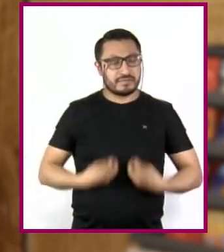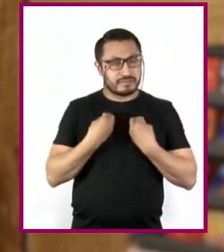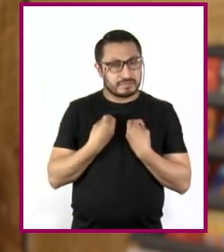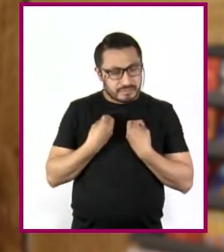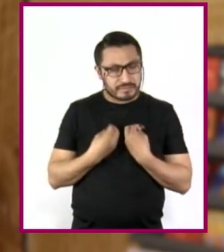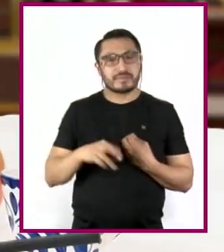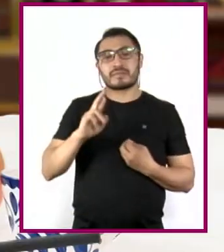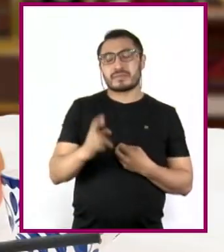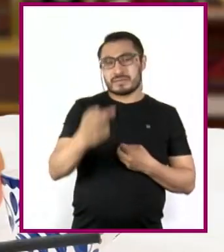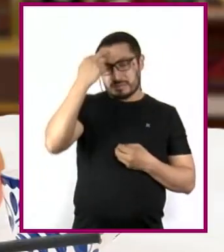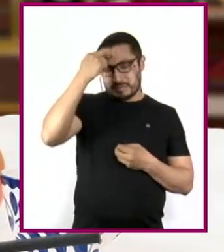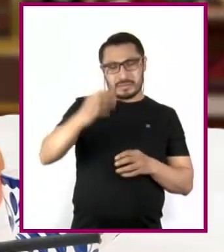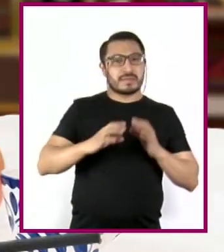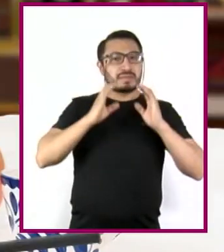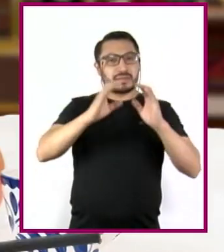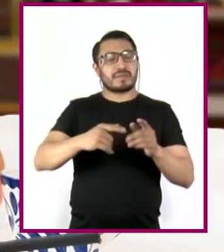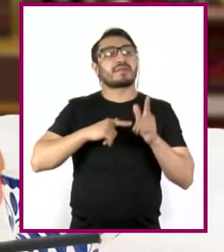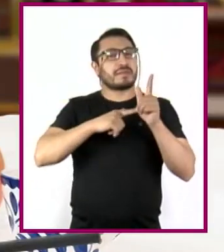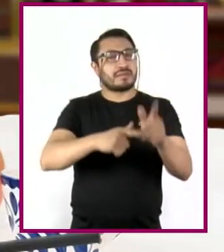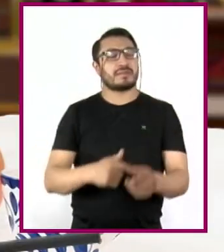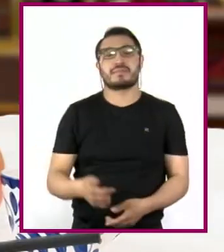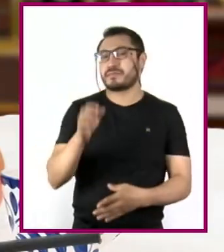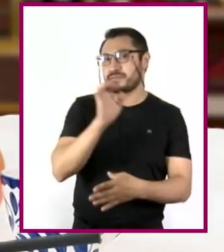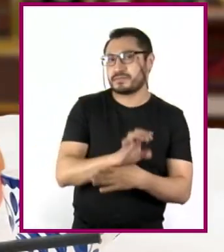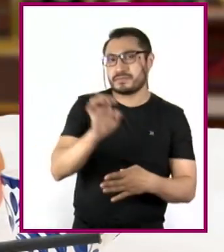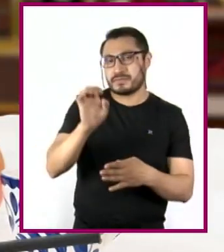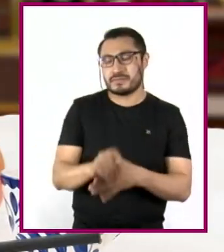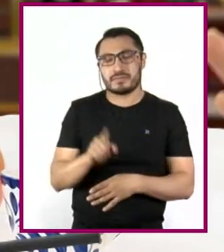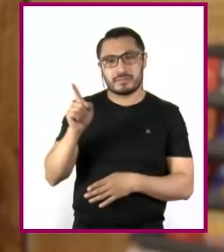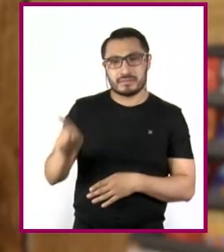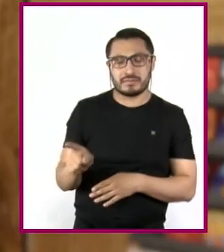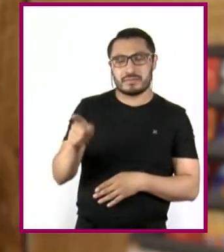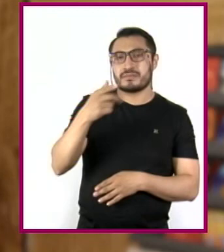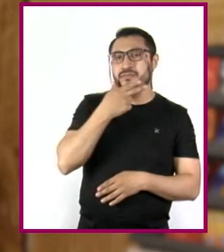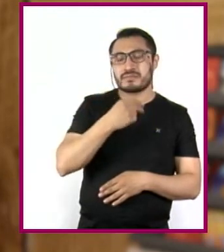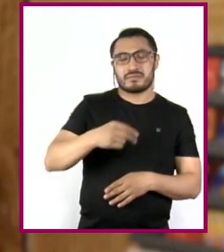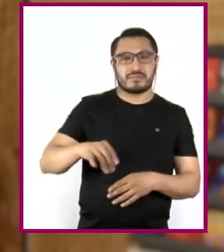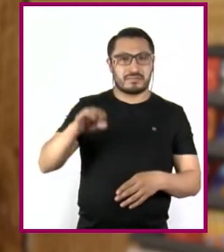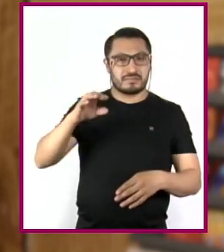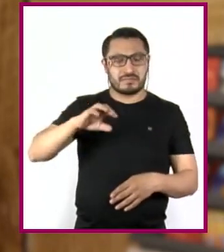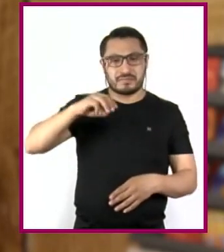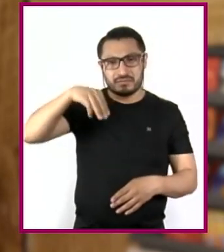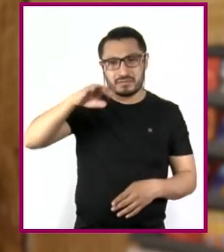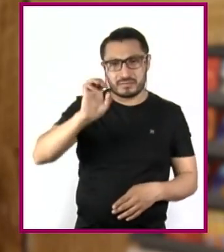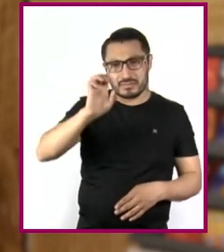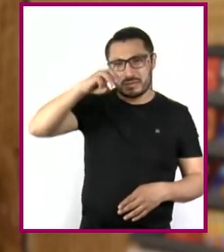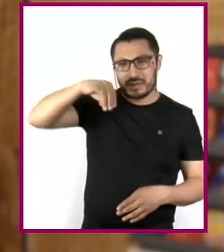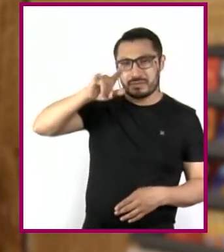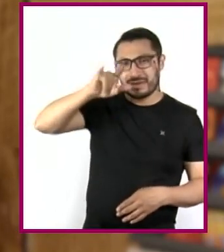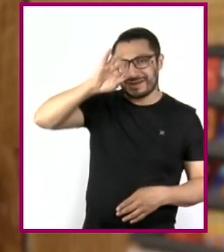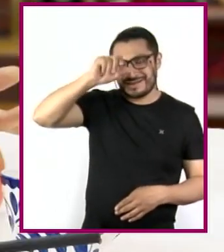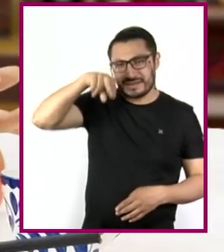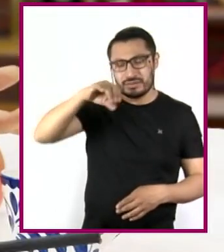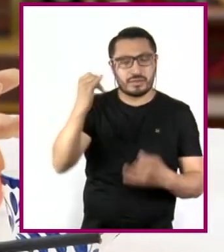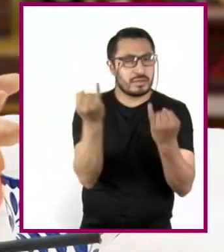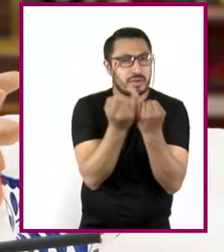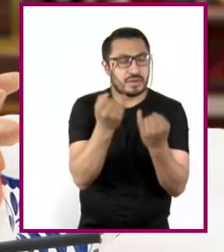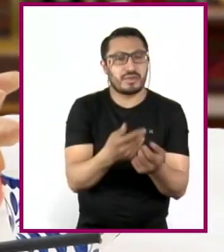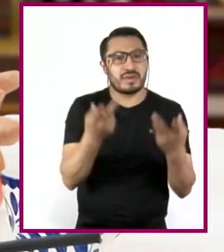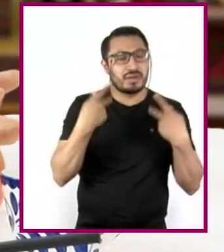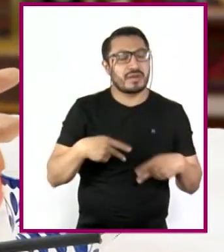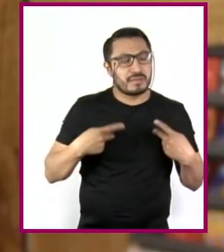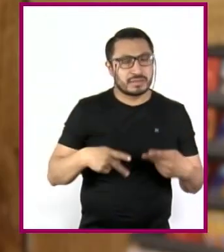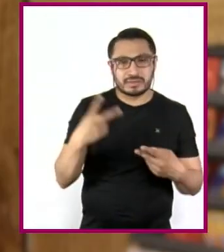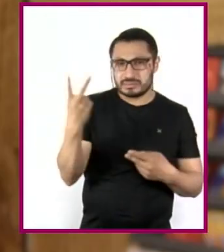sus recuerdos y pensamientos. Entonces, ¿Emiliano el Marciano es la misma persona que Emiliano el Terrícola? ¿Y son